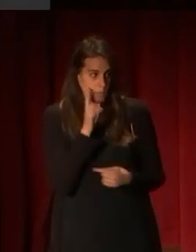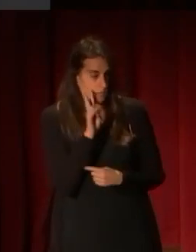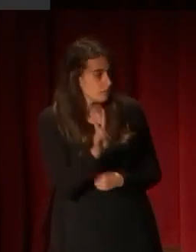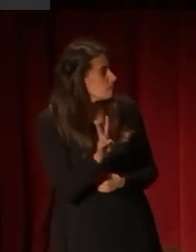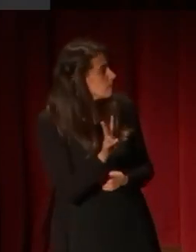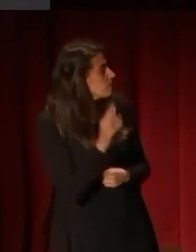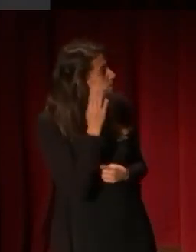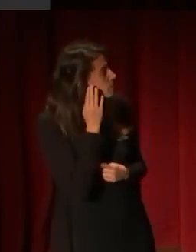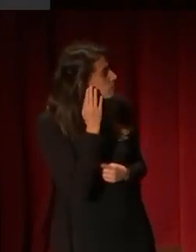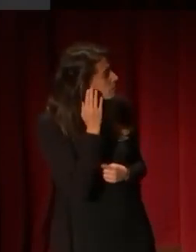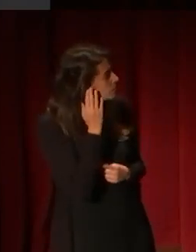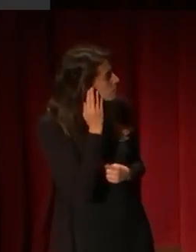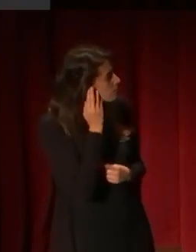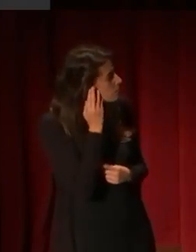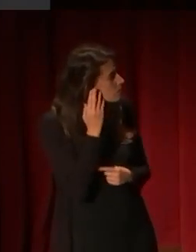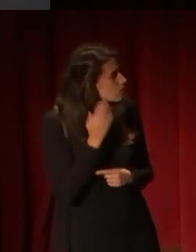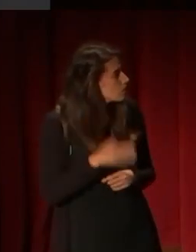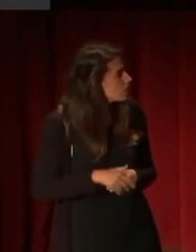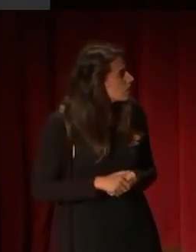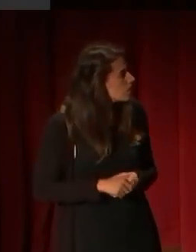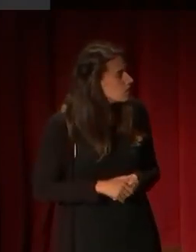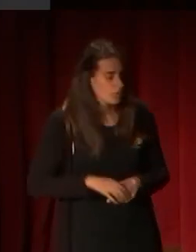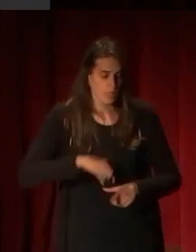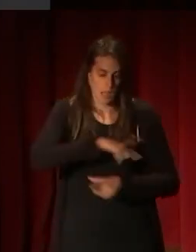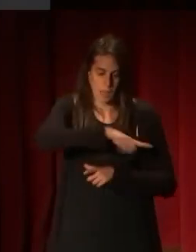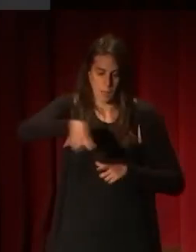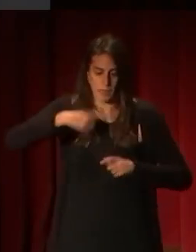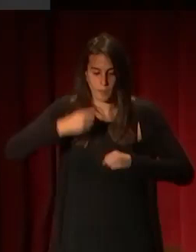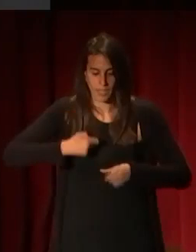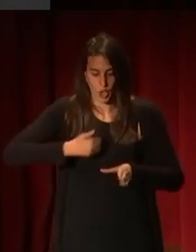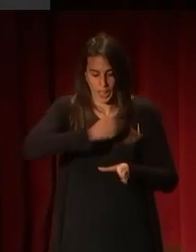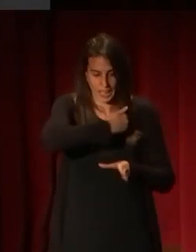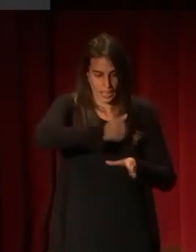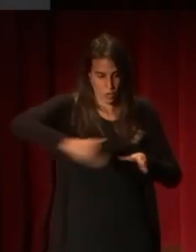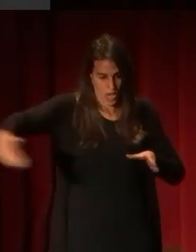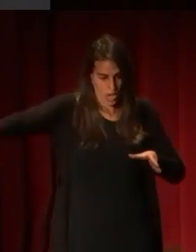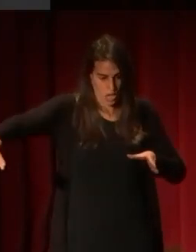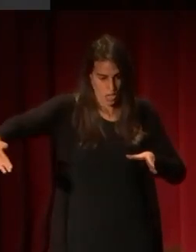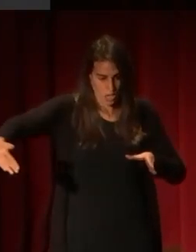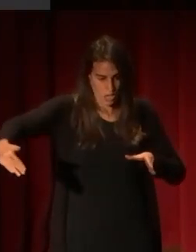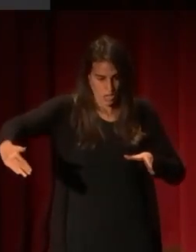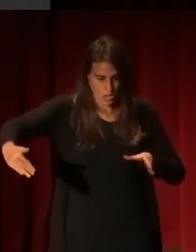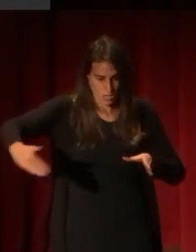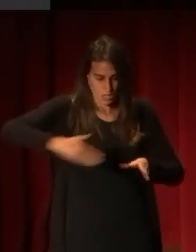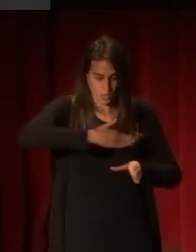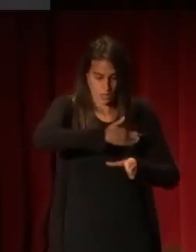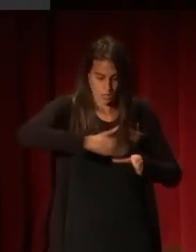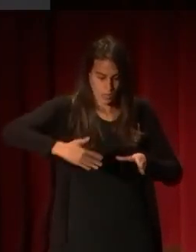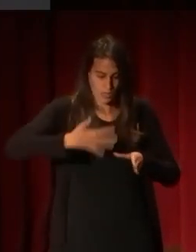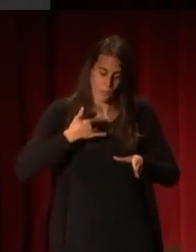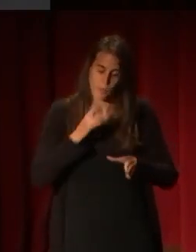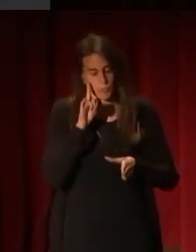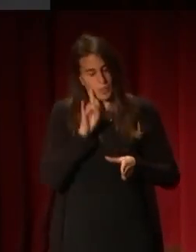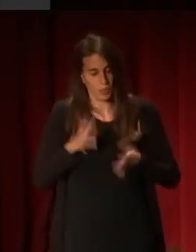cortar en diagonal la plaza maior cortarla por la mitad y sustituir hacer una especie de gran vía